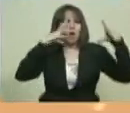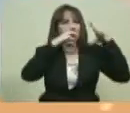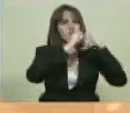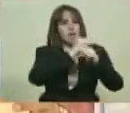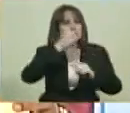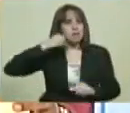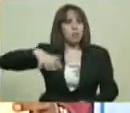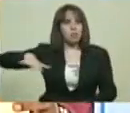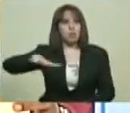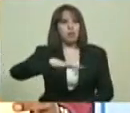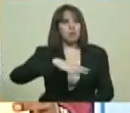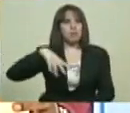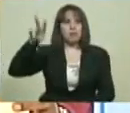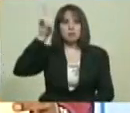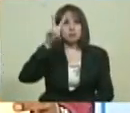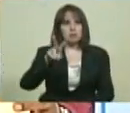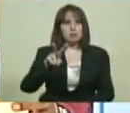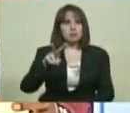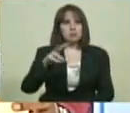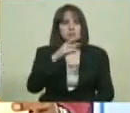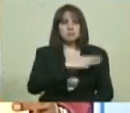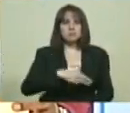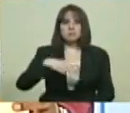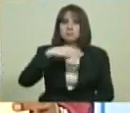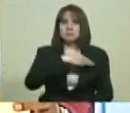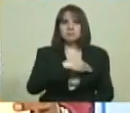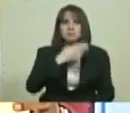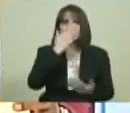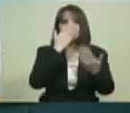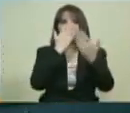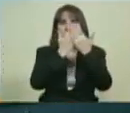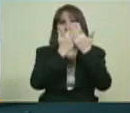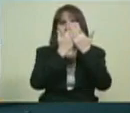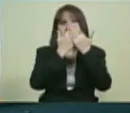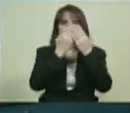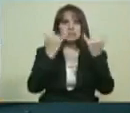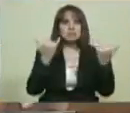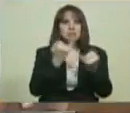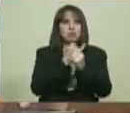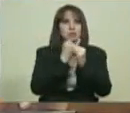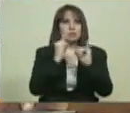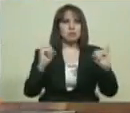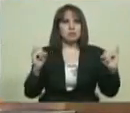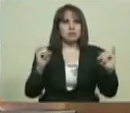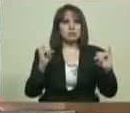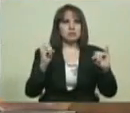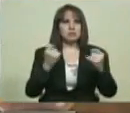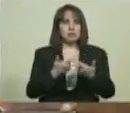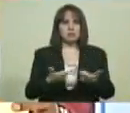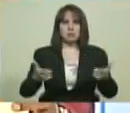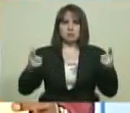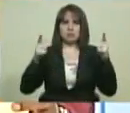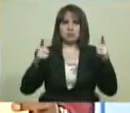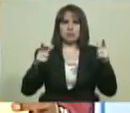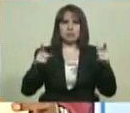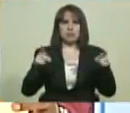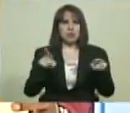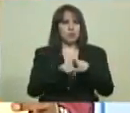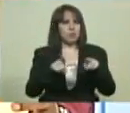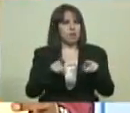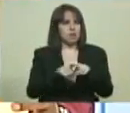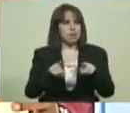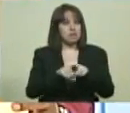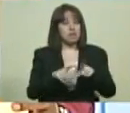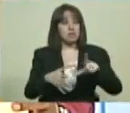venezolano la misión de representar los ideales de independencia, libertad e igualdad de